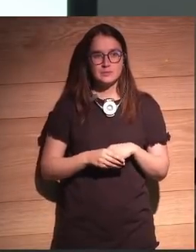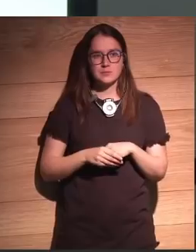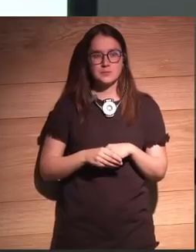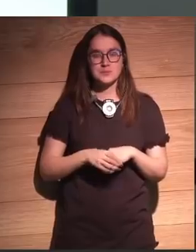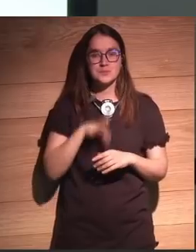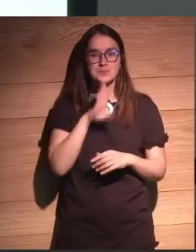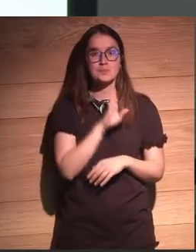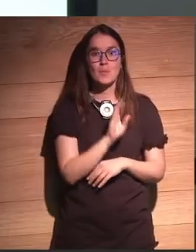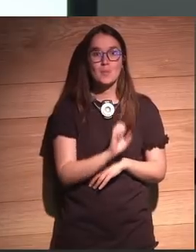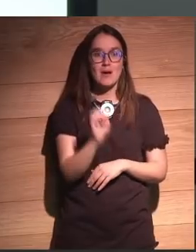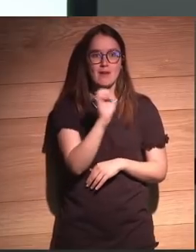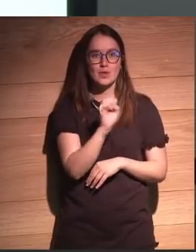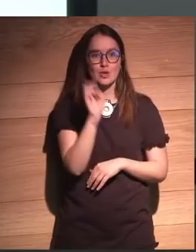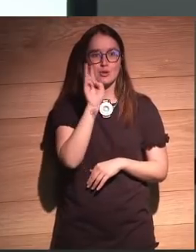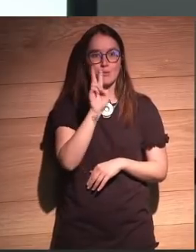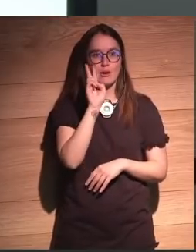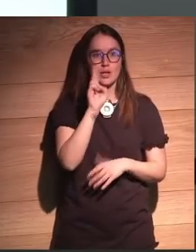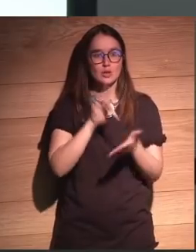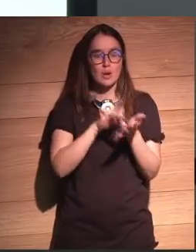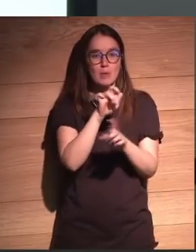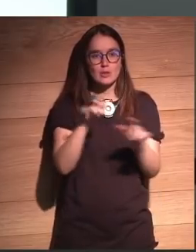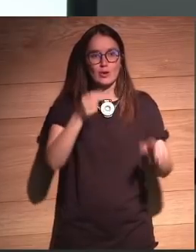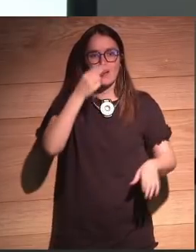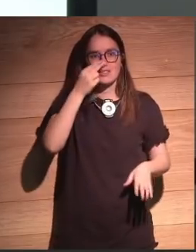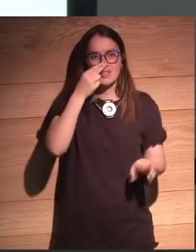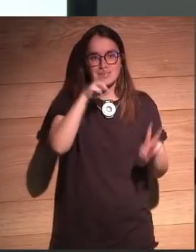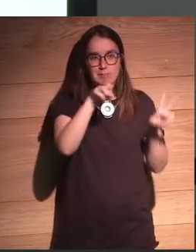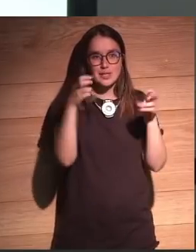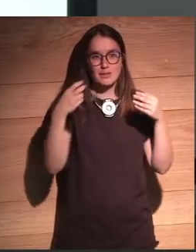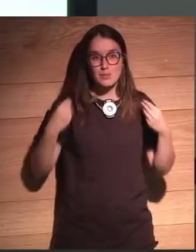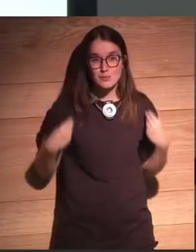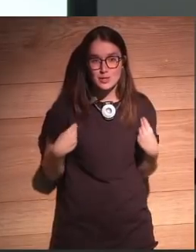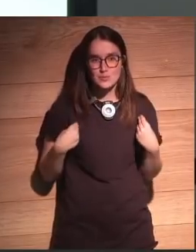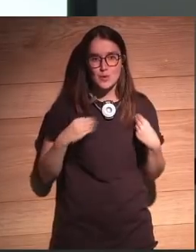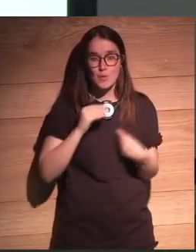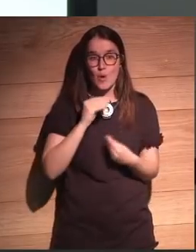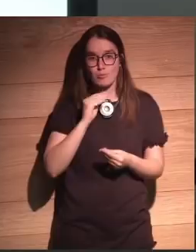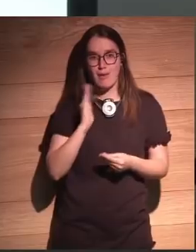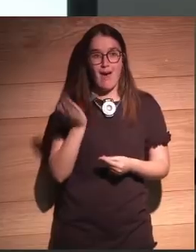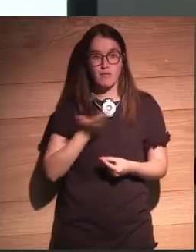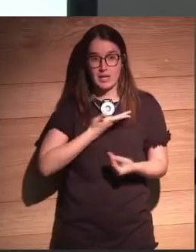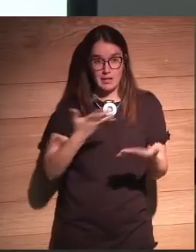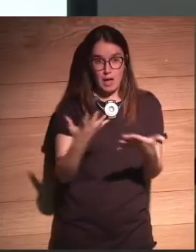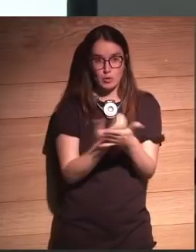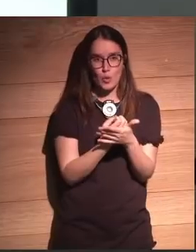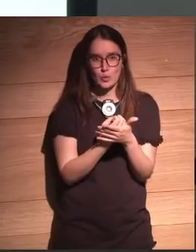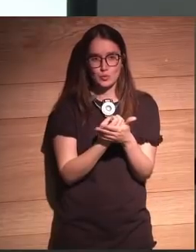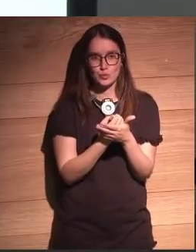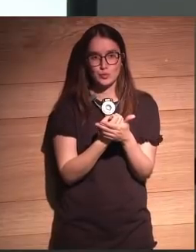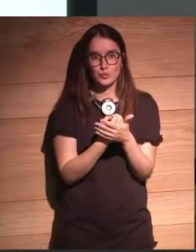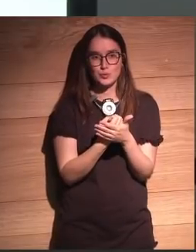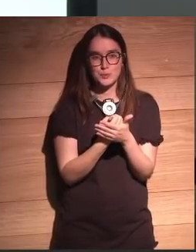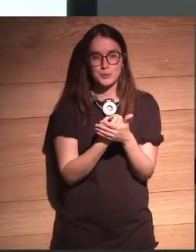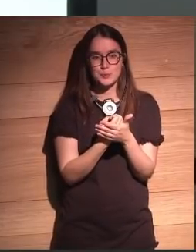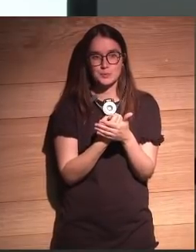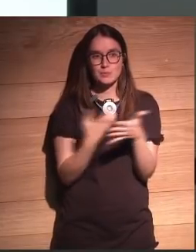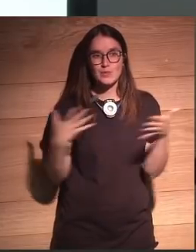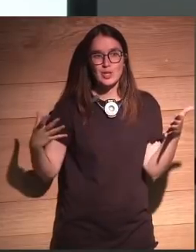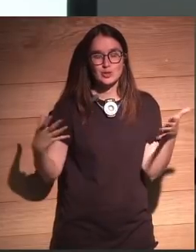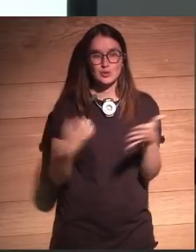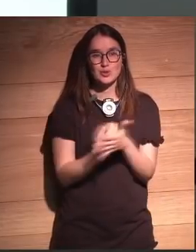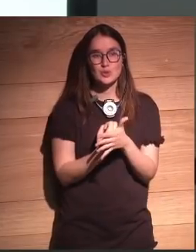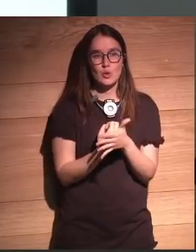Es fantástico ver que hay gente interesada en este tema que nos afecta a todos y que